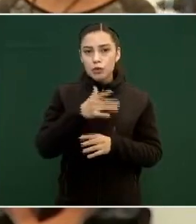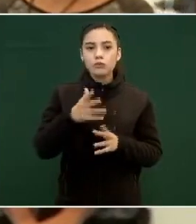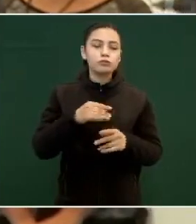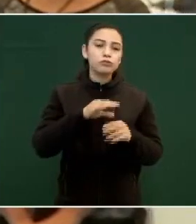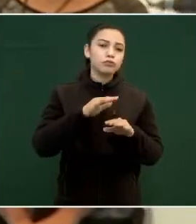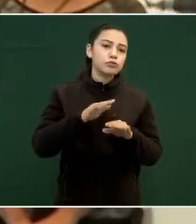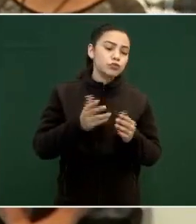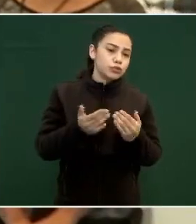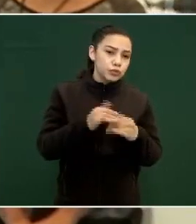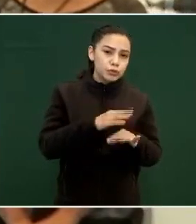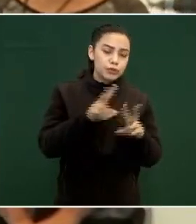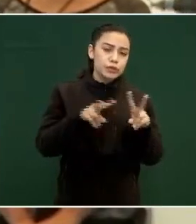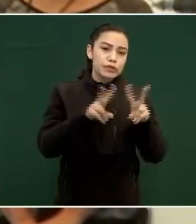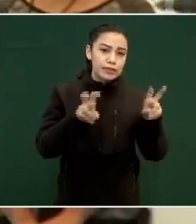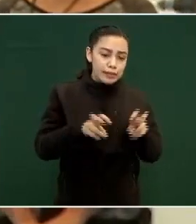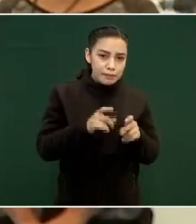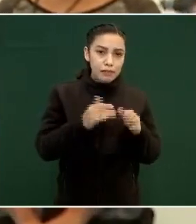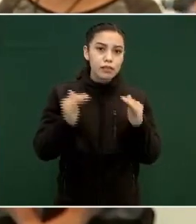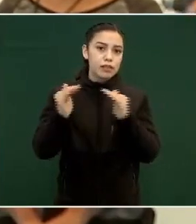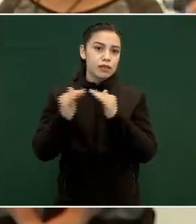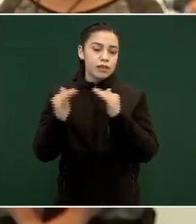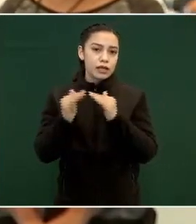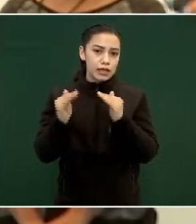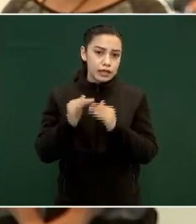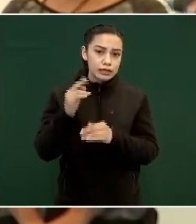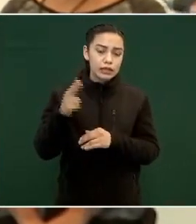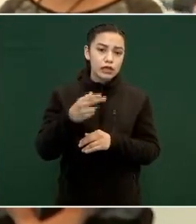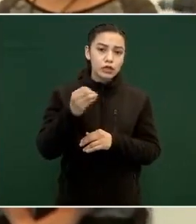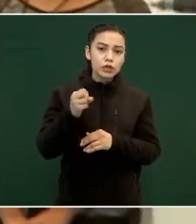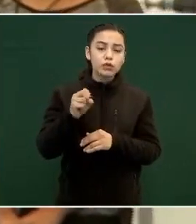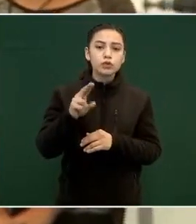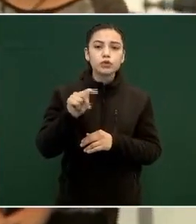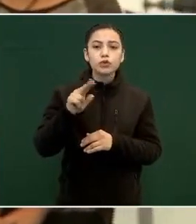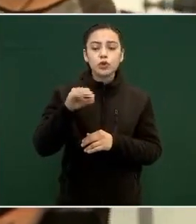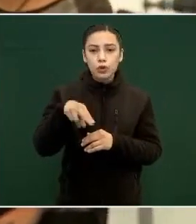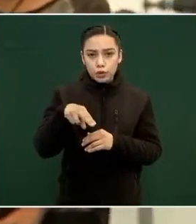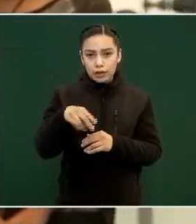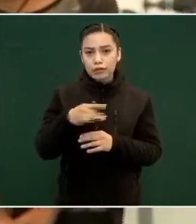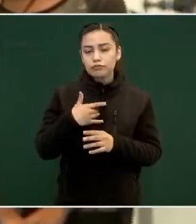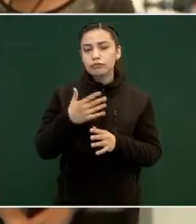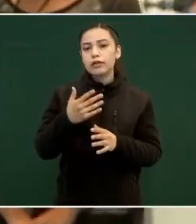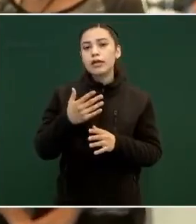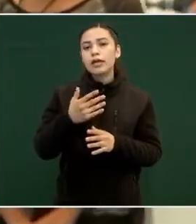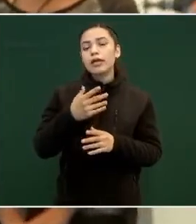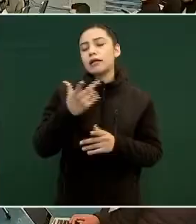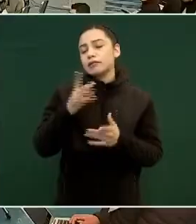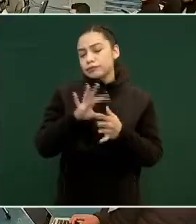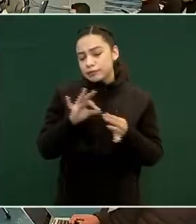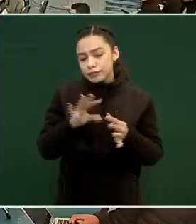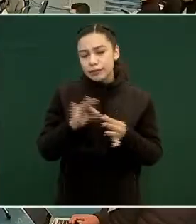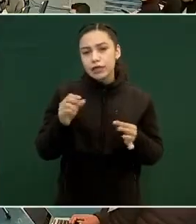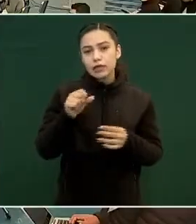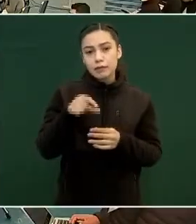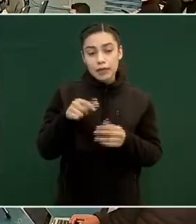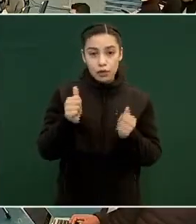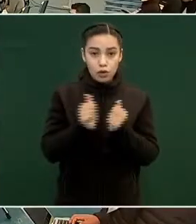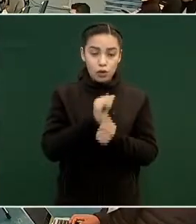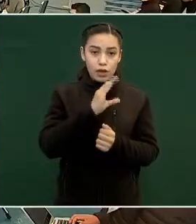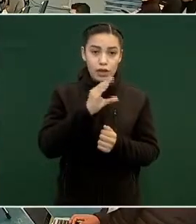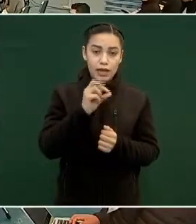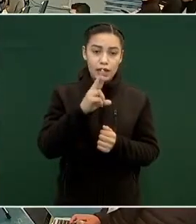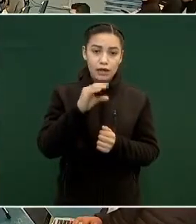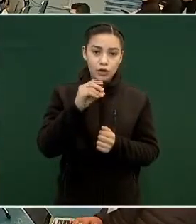Houston, que le hace juego a Carlos Loret de Mola. Ahora vuelven a publicar de Signal Lab del